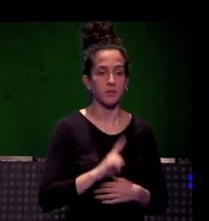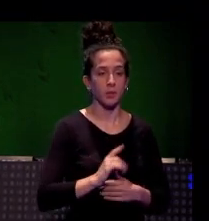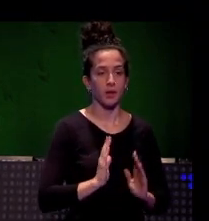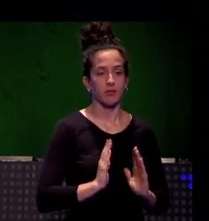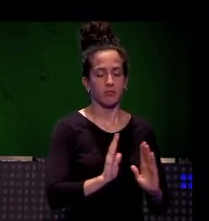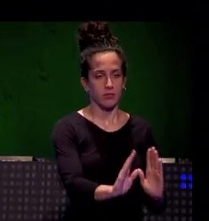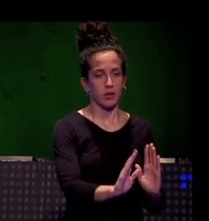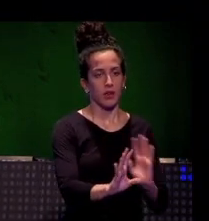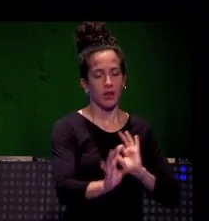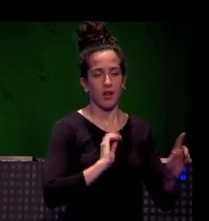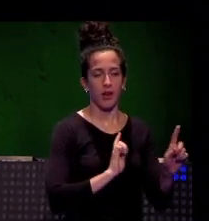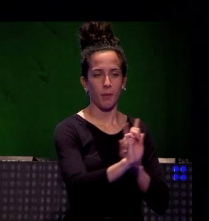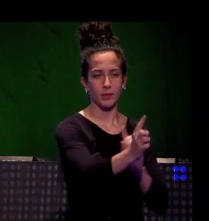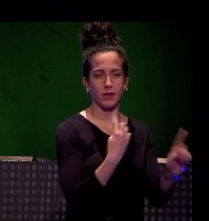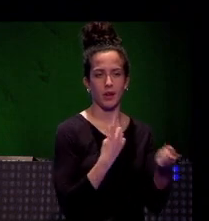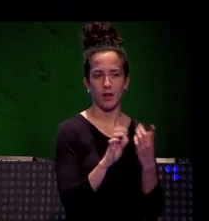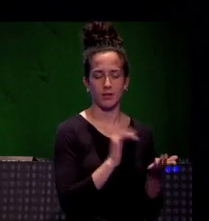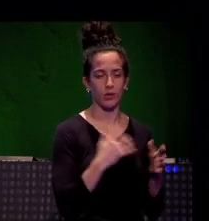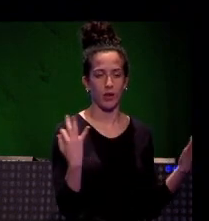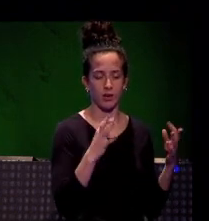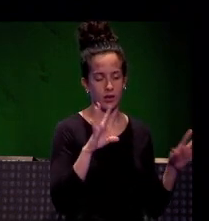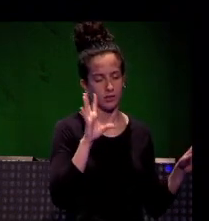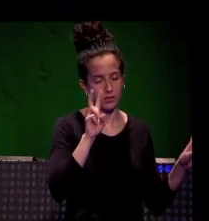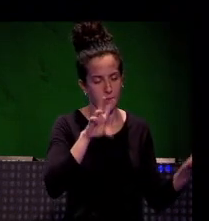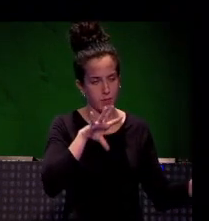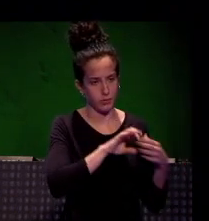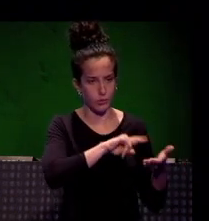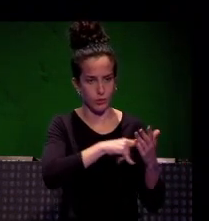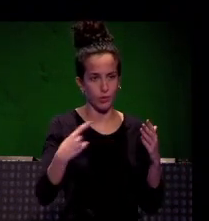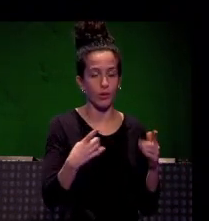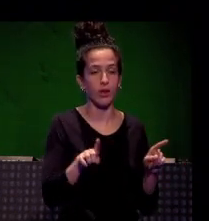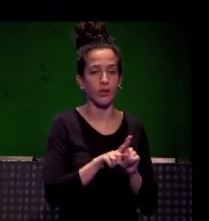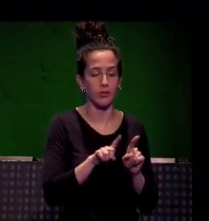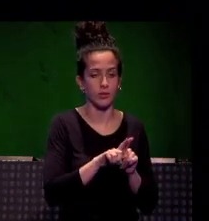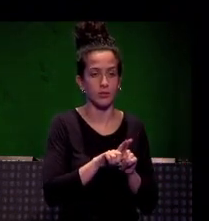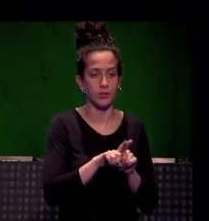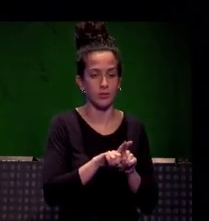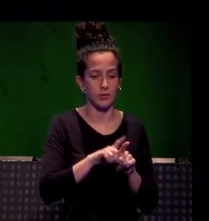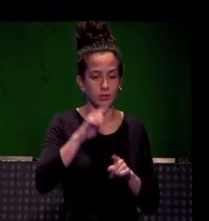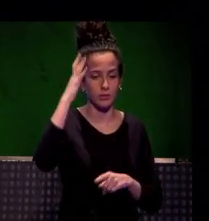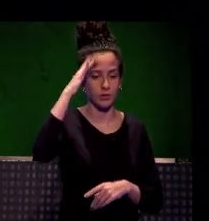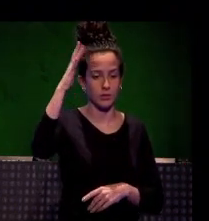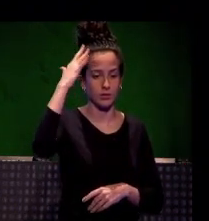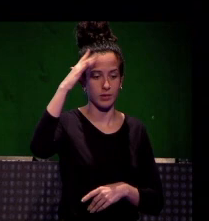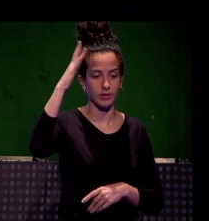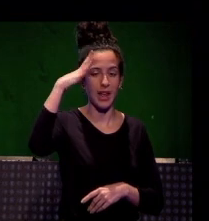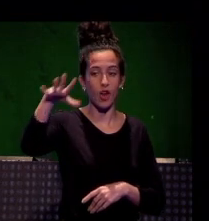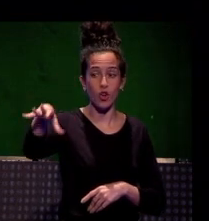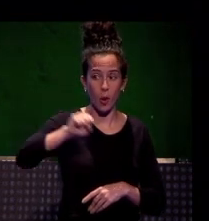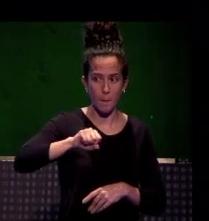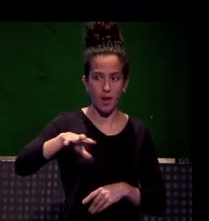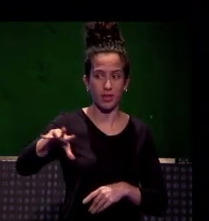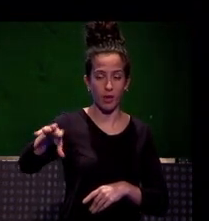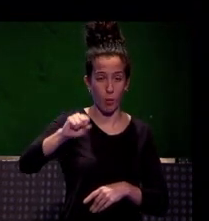él con la tecnología es el generar el deseo de compra y hacer que se